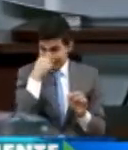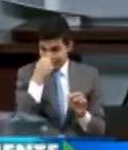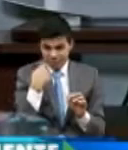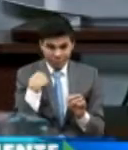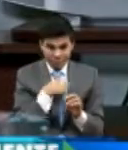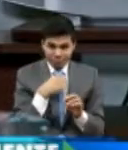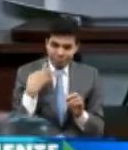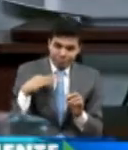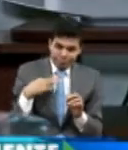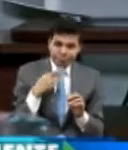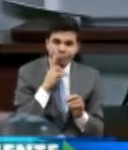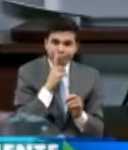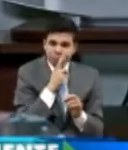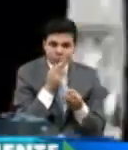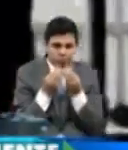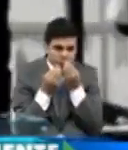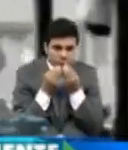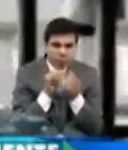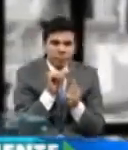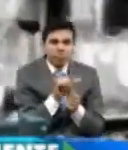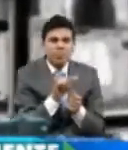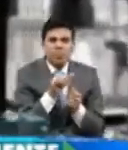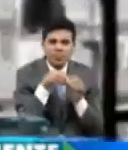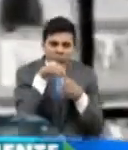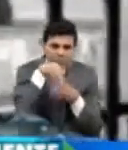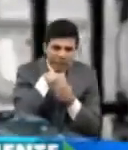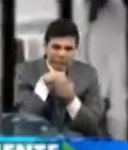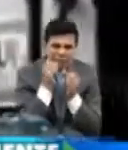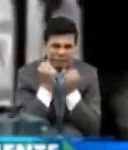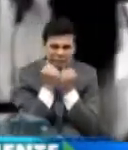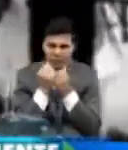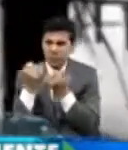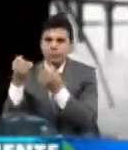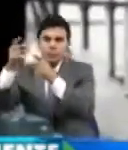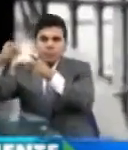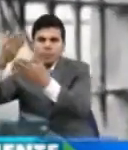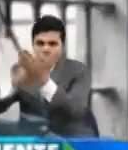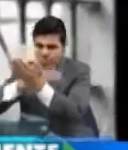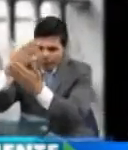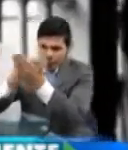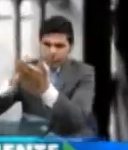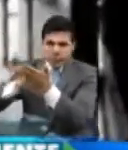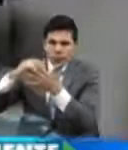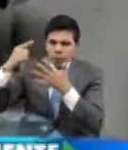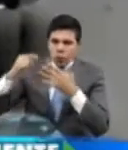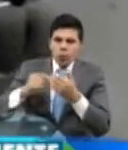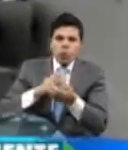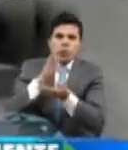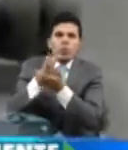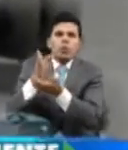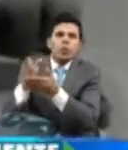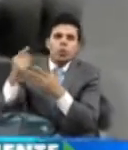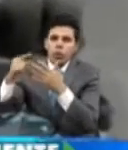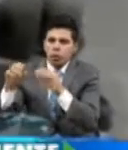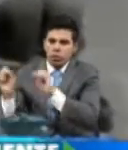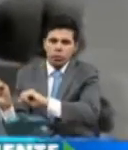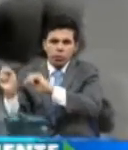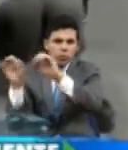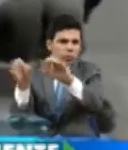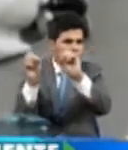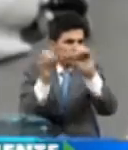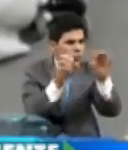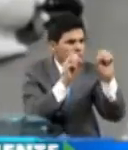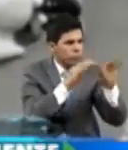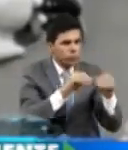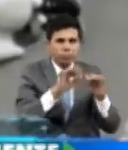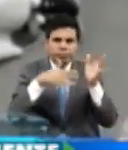desayunar, almorzar y comer ahí dentro. En medio de trámites judiciales y desplazamientos a estaciones provisionales, este hombre fue